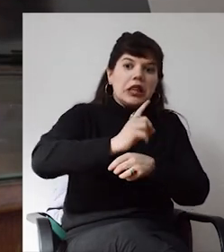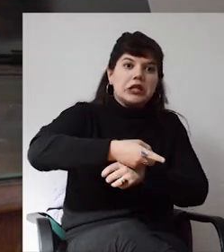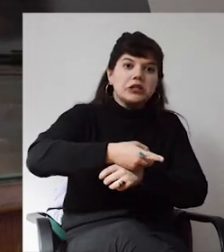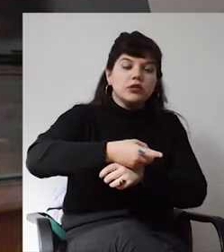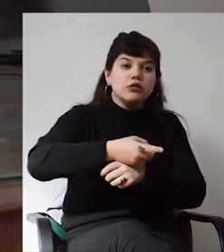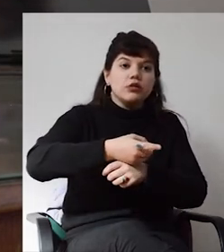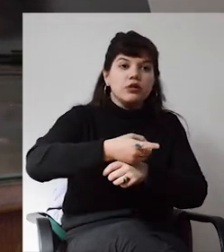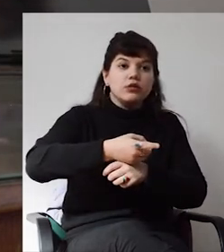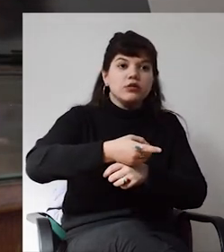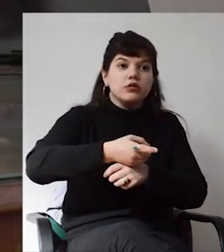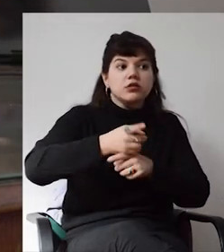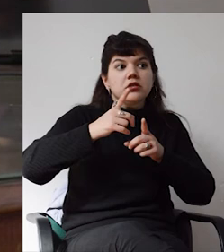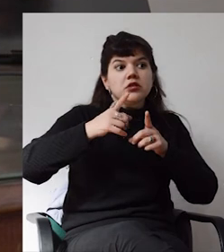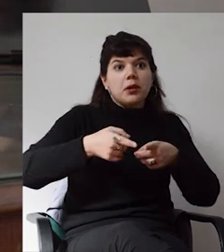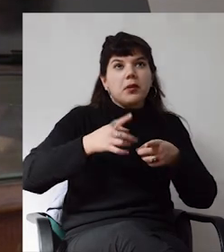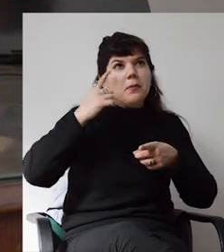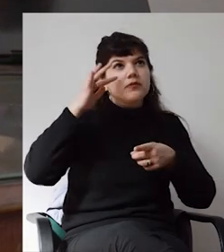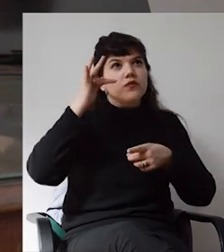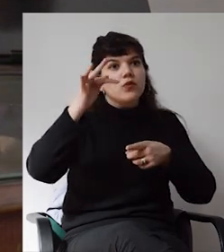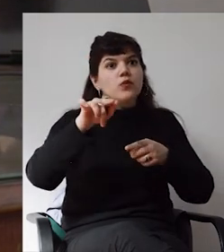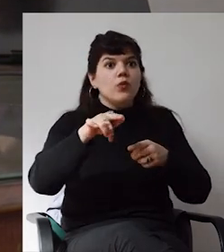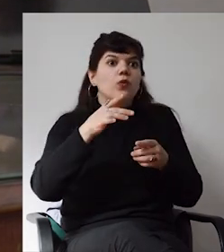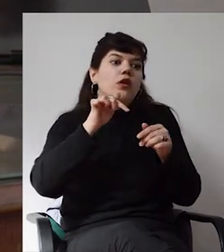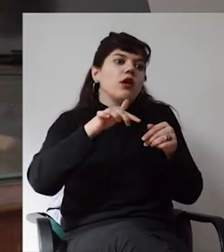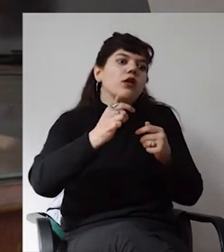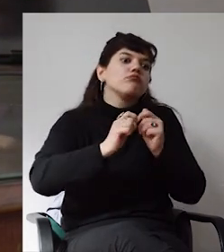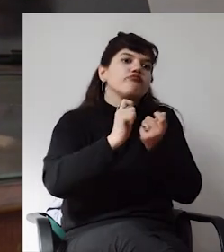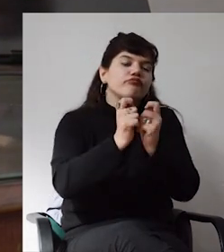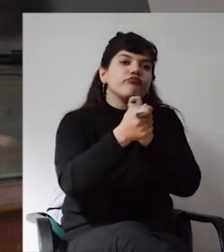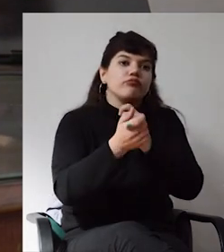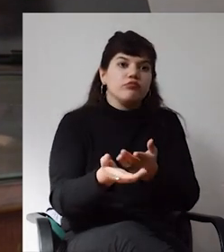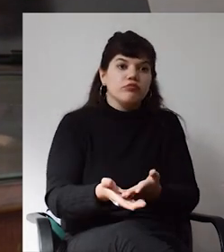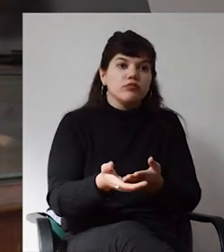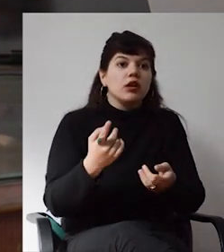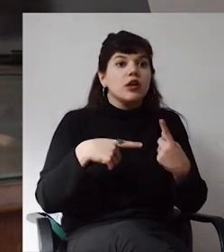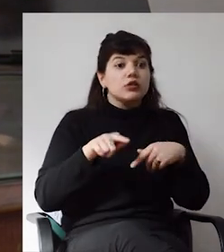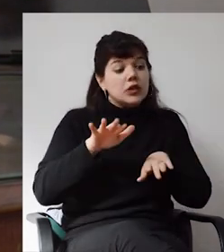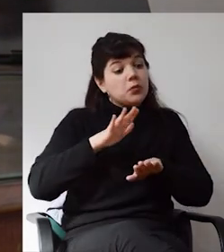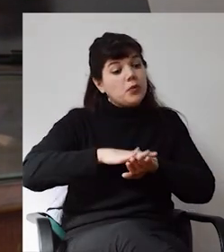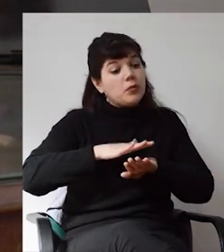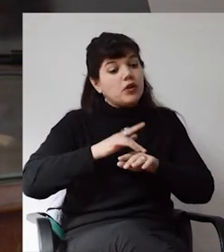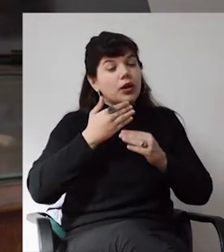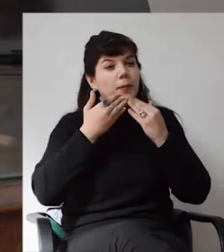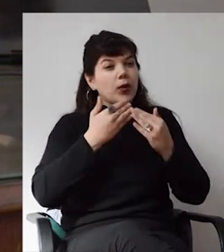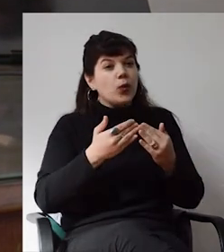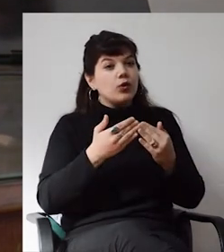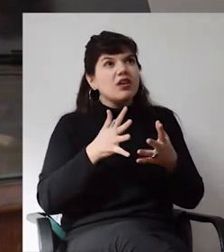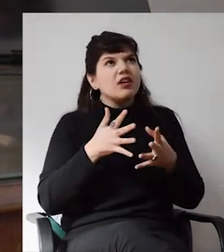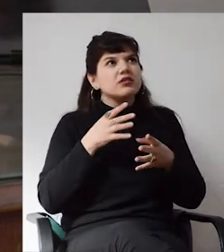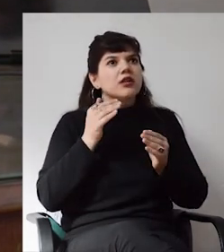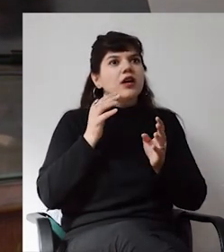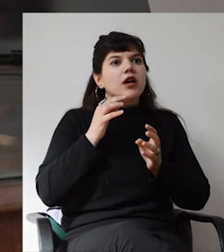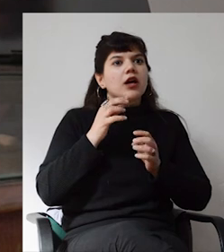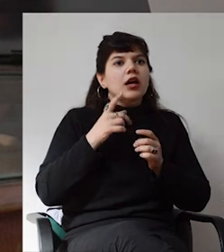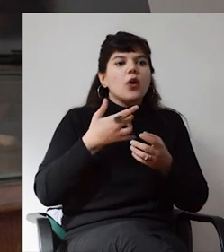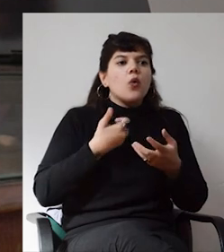de las decisiones y de las proyecciones que se van realizando. A la medida de que, en esa pregunta de